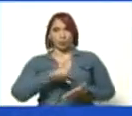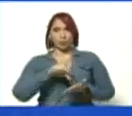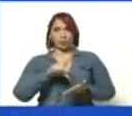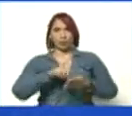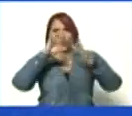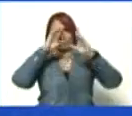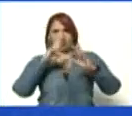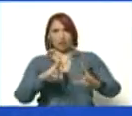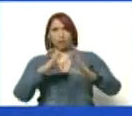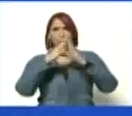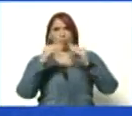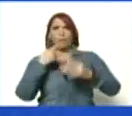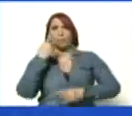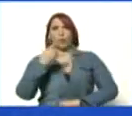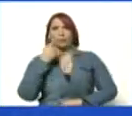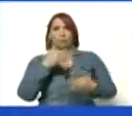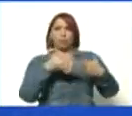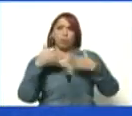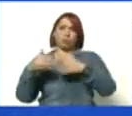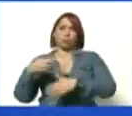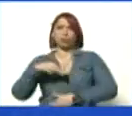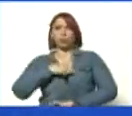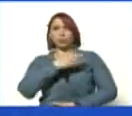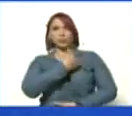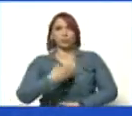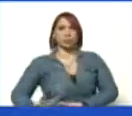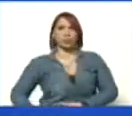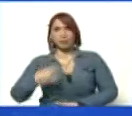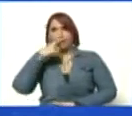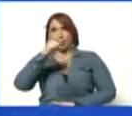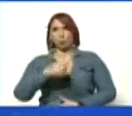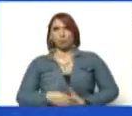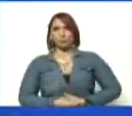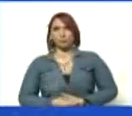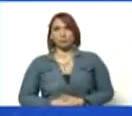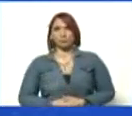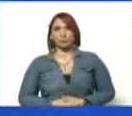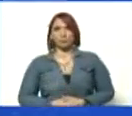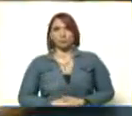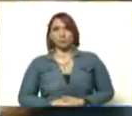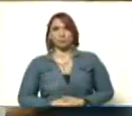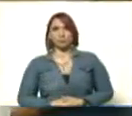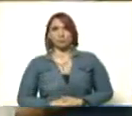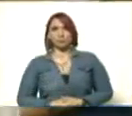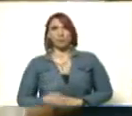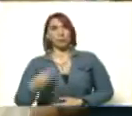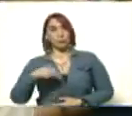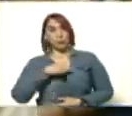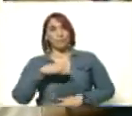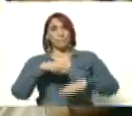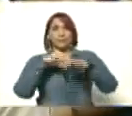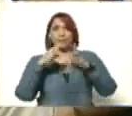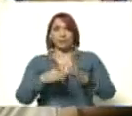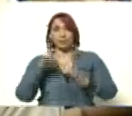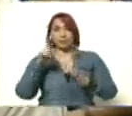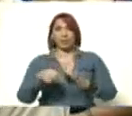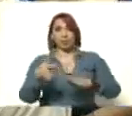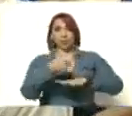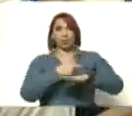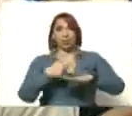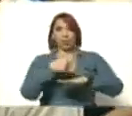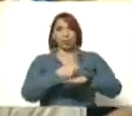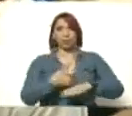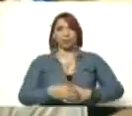cumpliendo las políticas que garantiza nuestro presidente Nicolás Maduro a través de nuestras ministras y a través de nuestro gobernador Víctor Clark